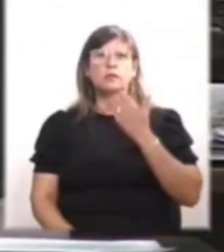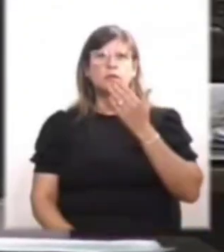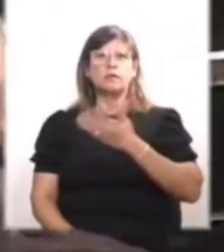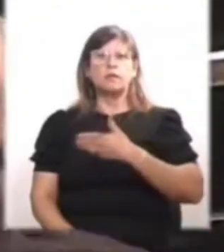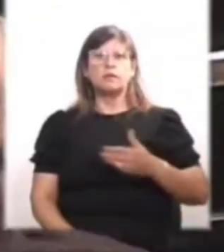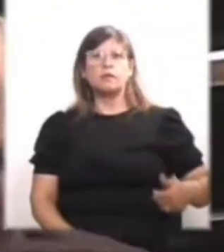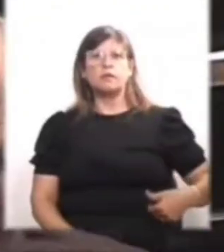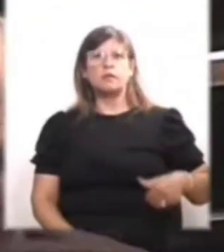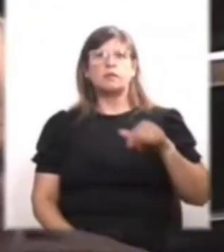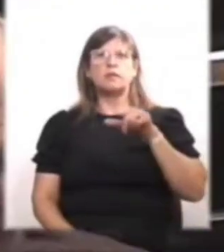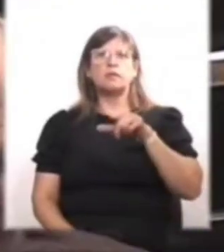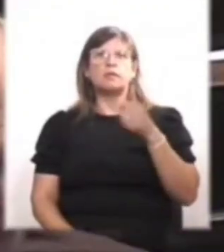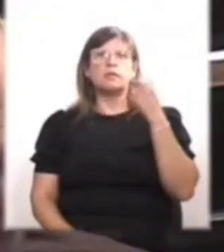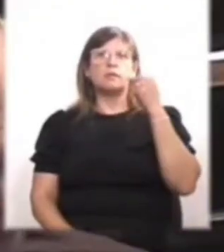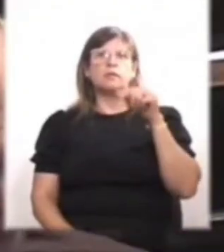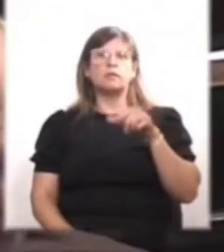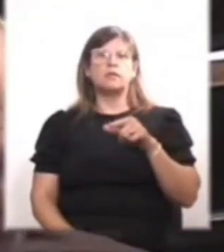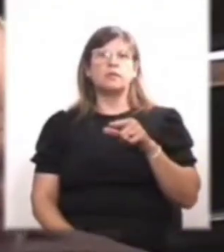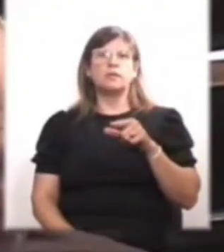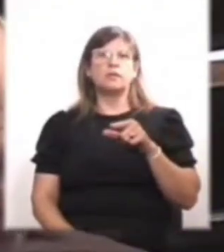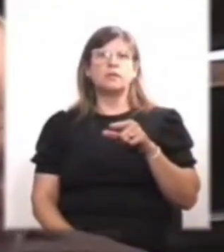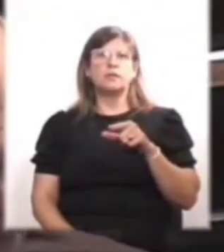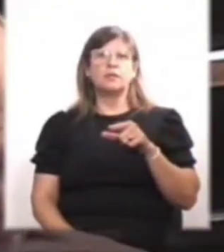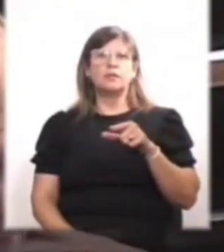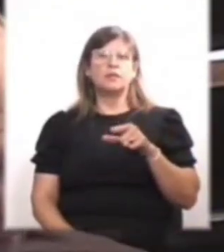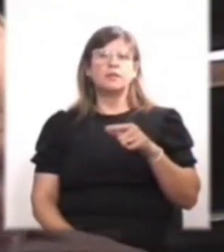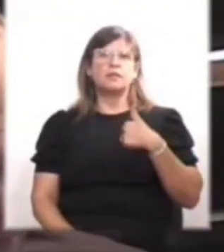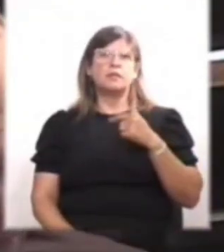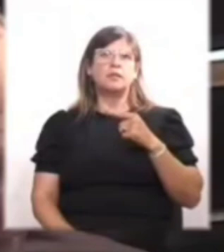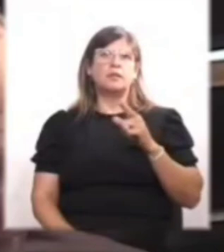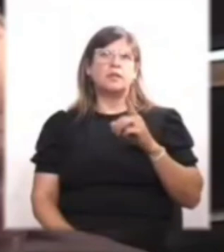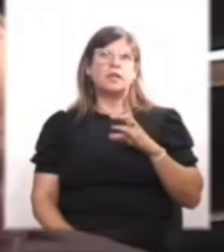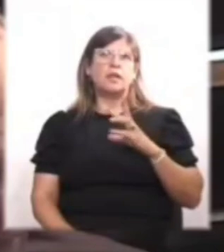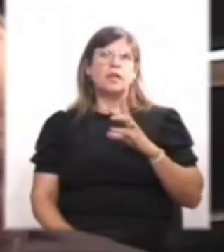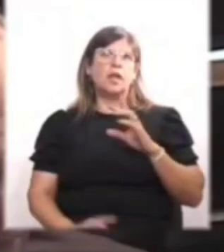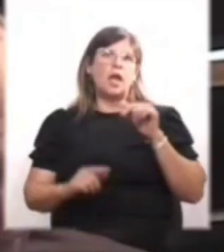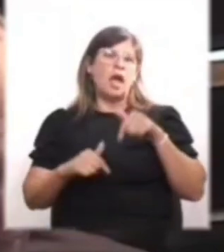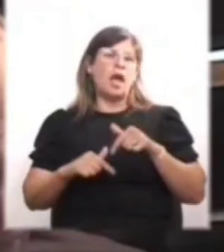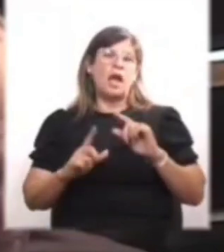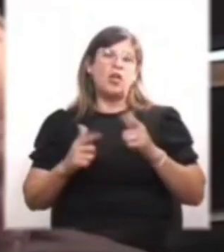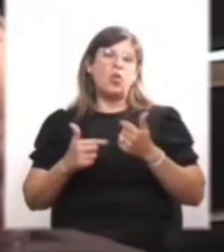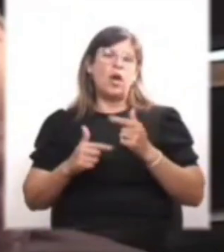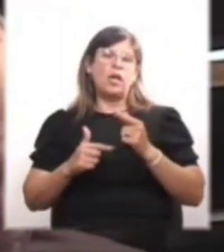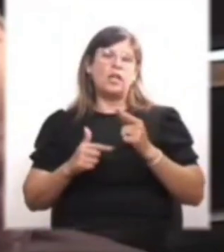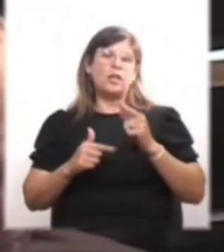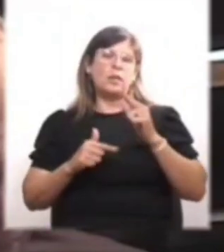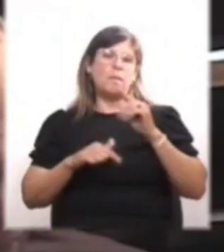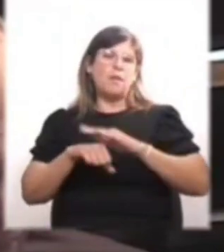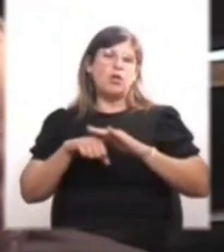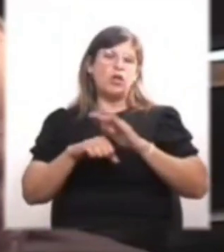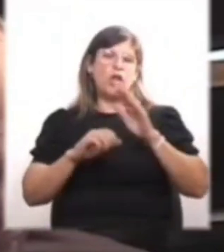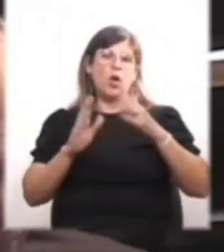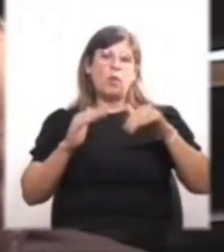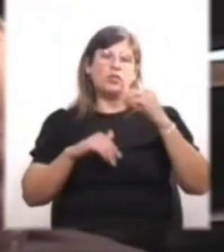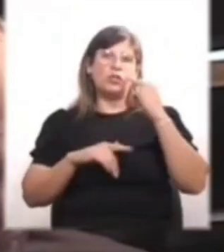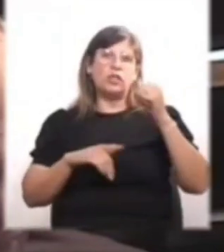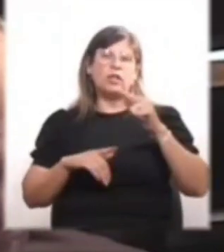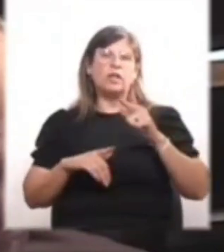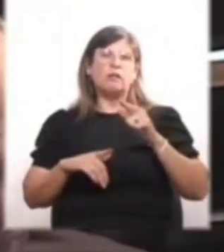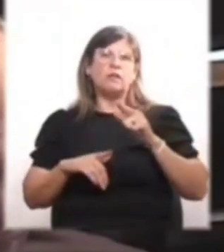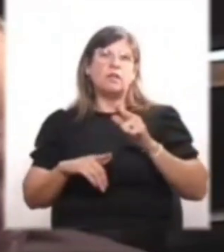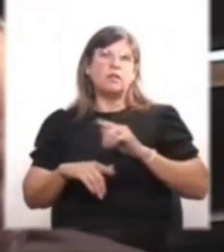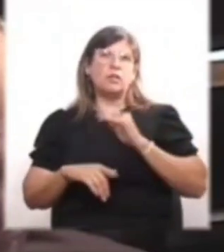Gracias, presidente. Hago la advertencia que hay un solo informe, no hay mayoría ni minoría. Es unánime el